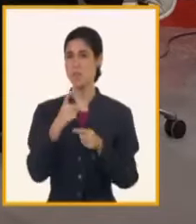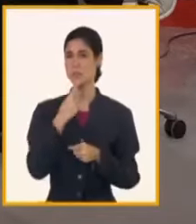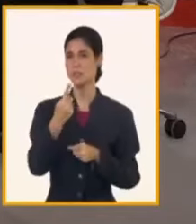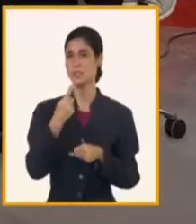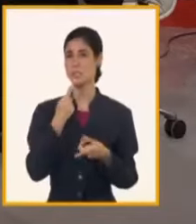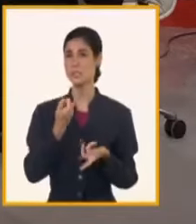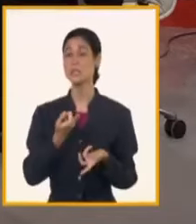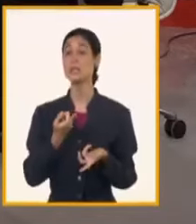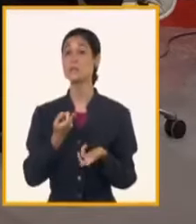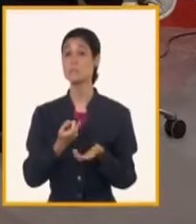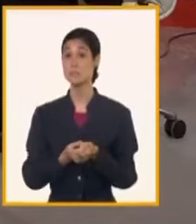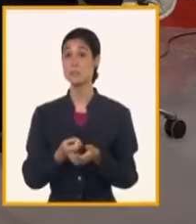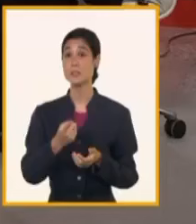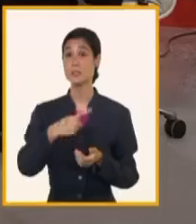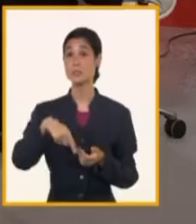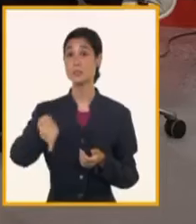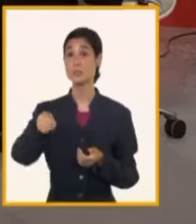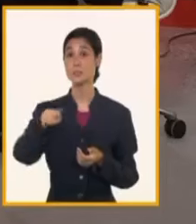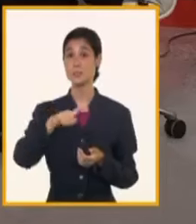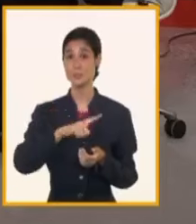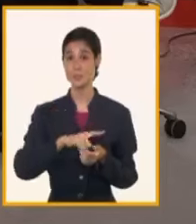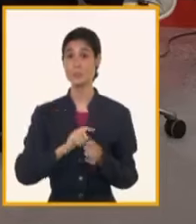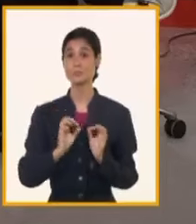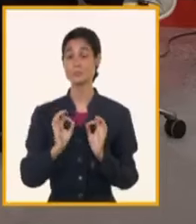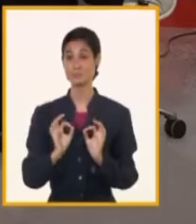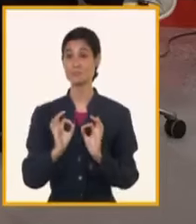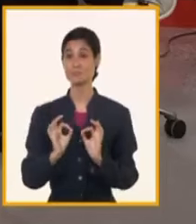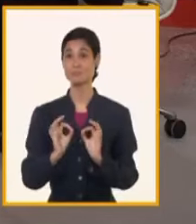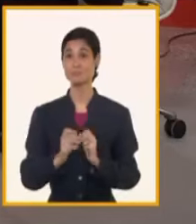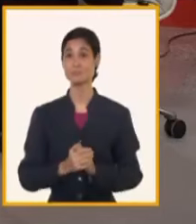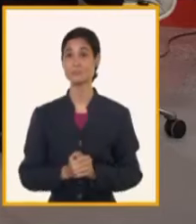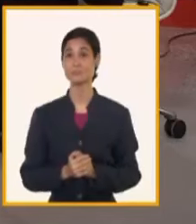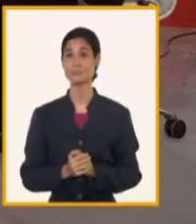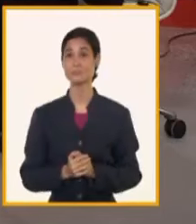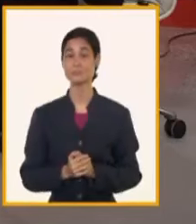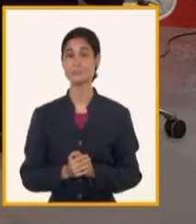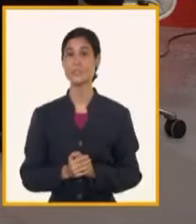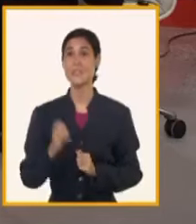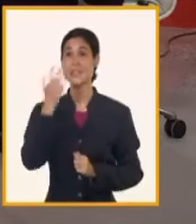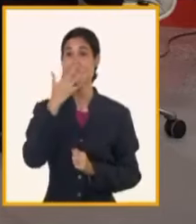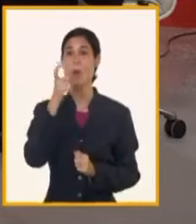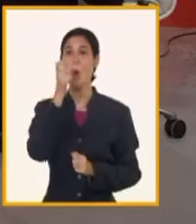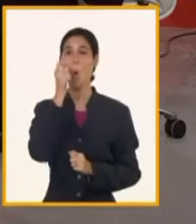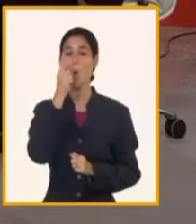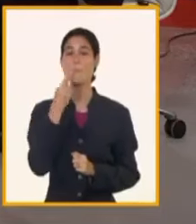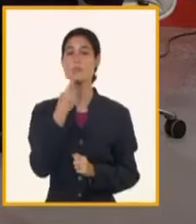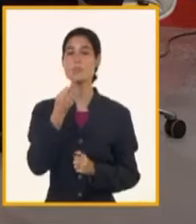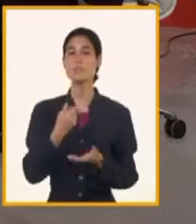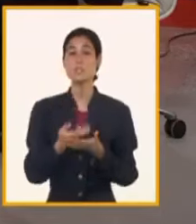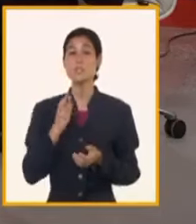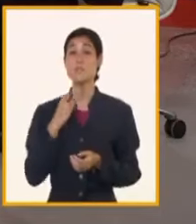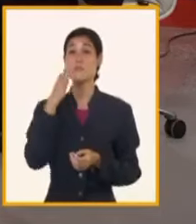afecto para felton 2 para felton 2 felton 2 que yo estoy esperando desesperar esa noticia el otro día me